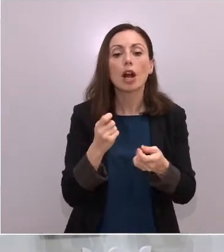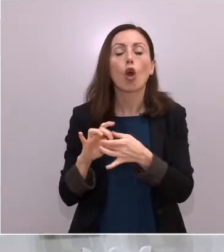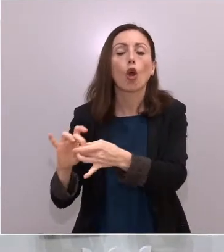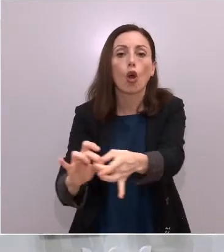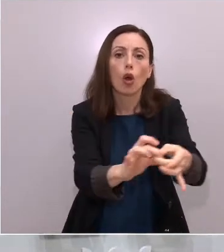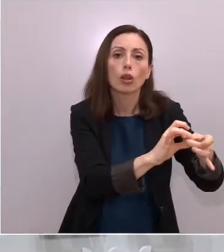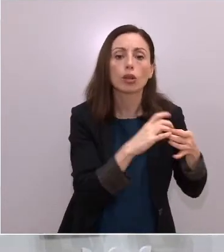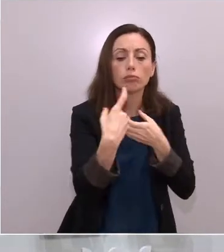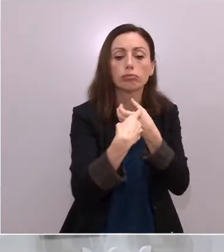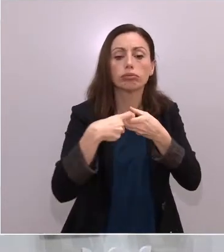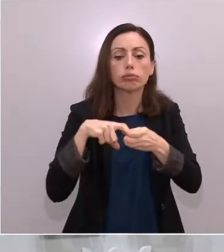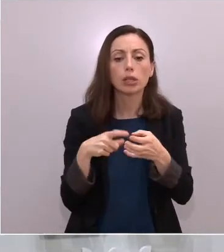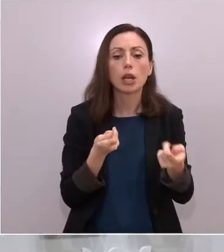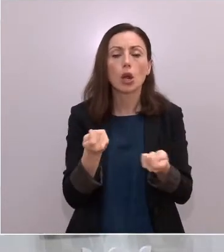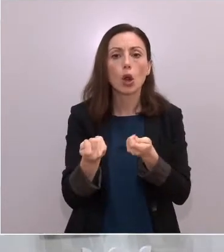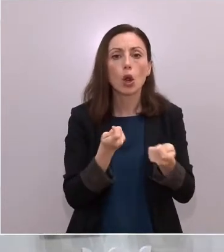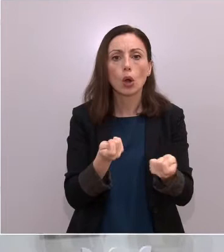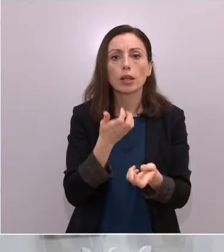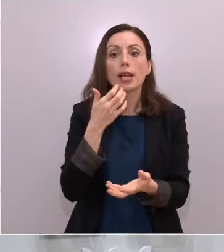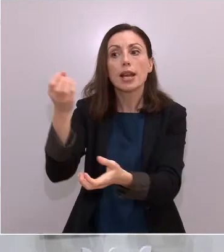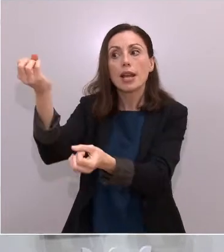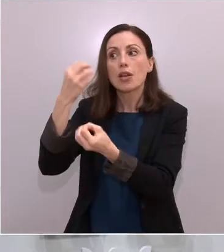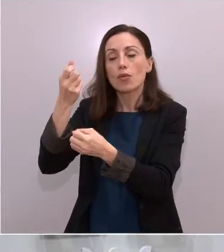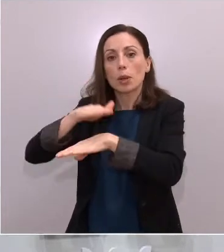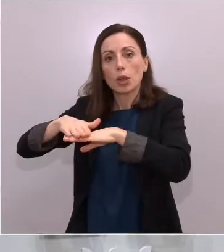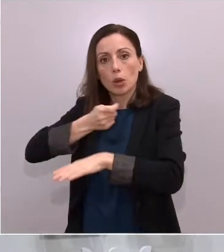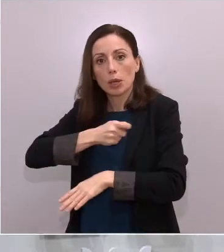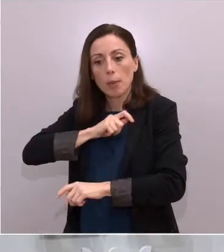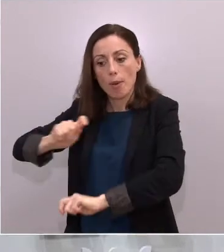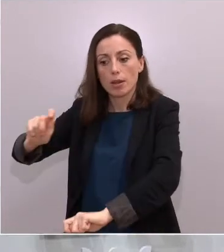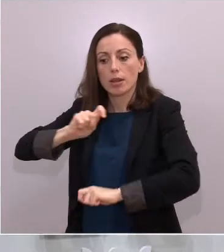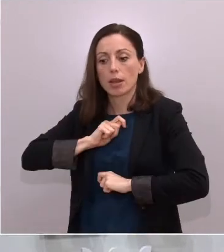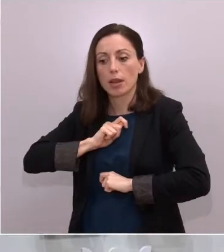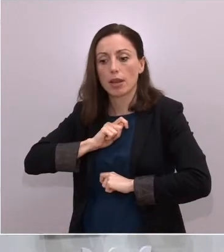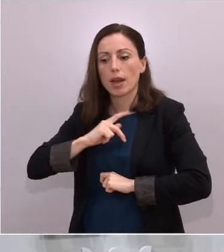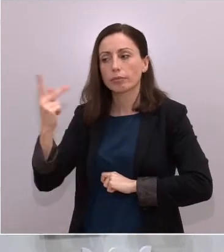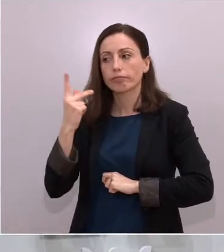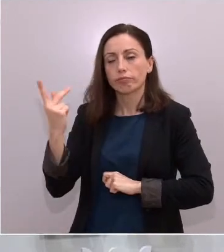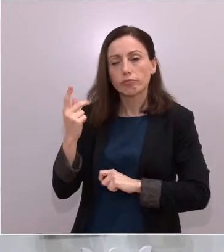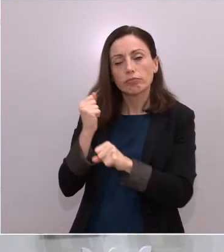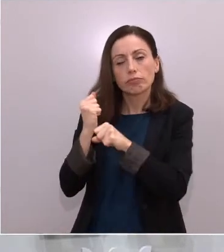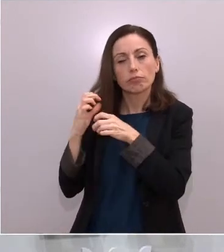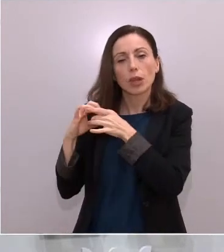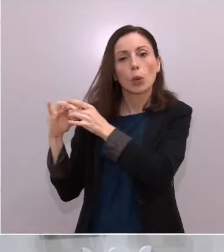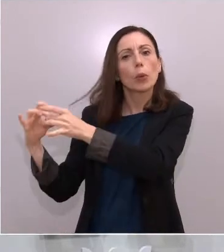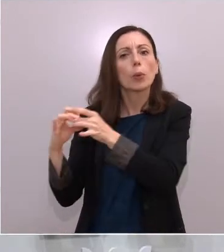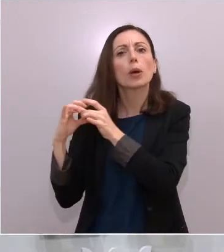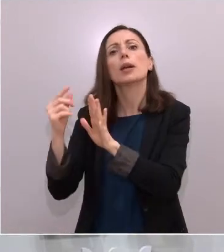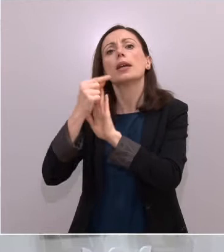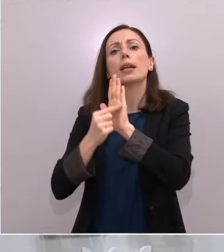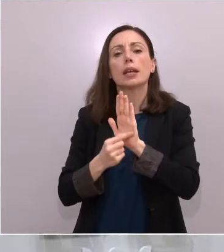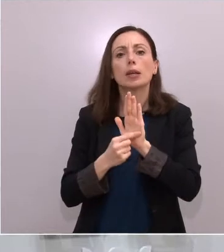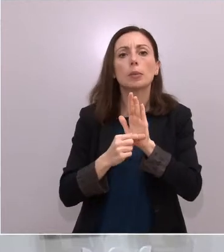participada. Coordinación es recibir la información del Gobierno de España y, junto con ellos, poner en marcha esas medidas. Creo que